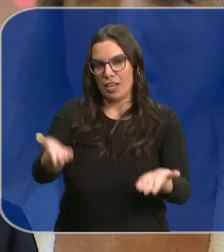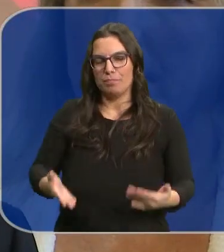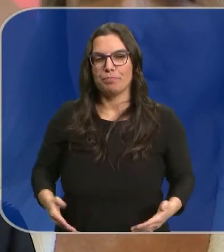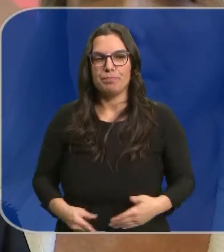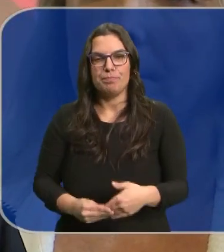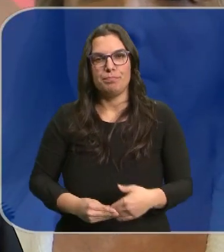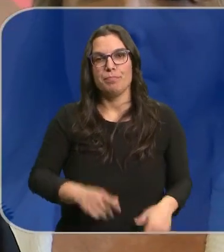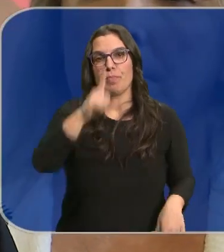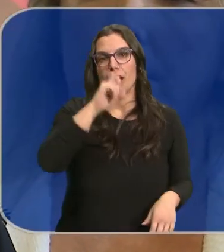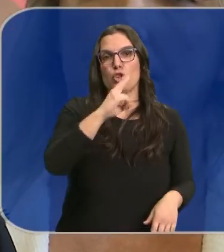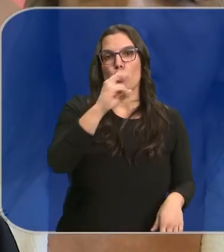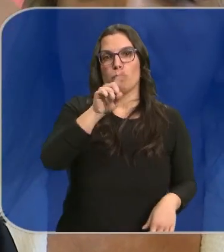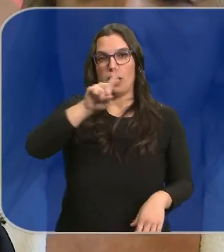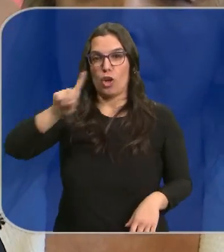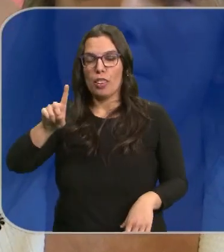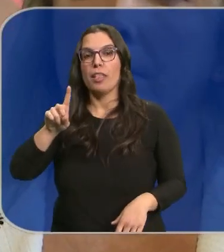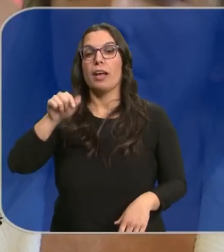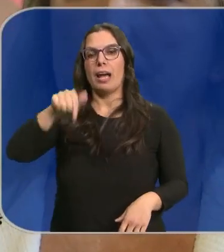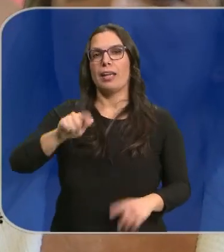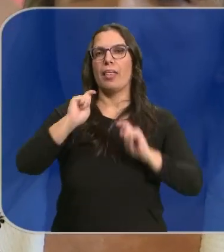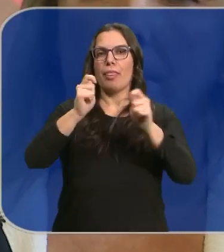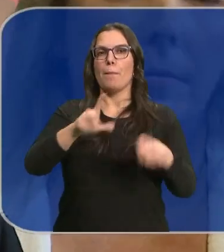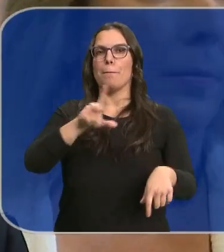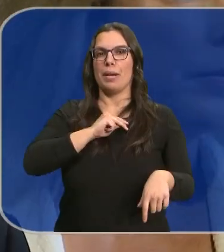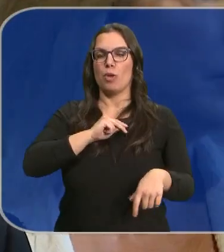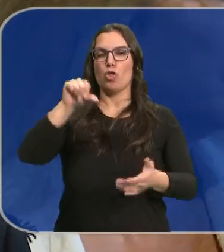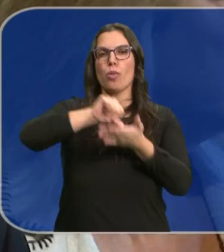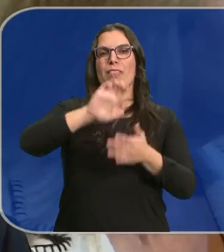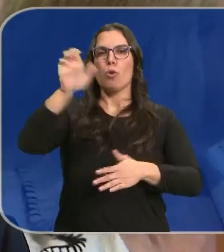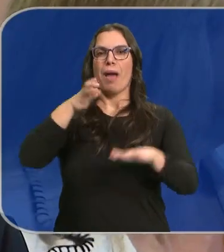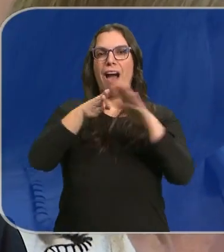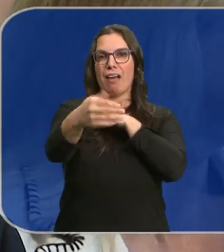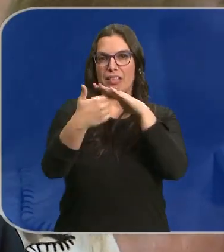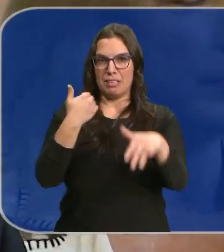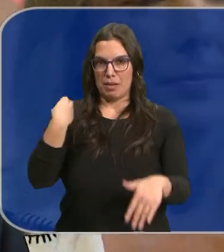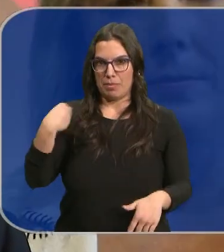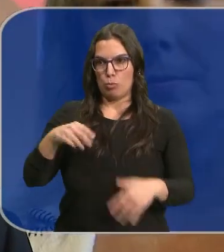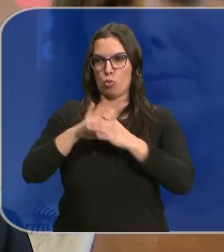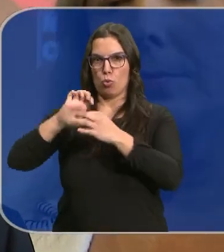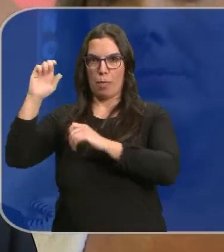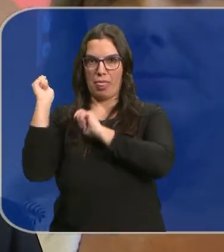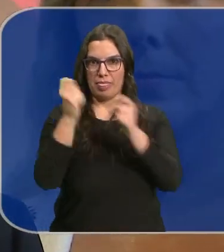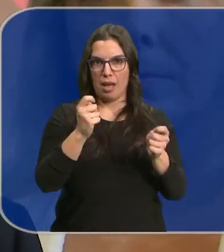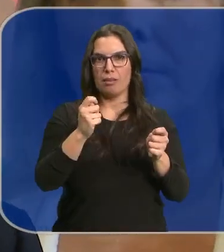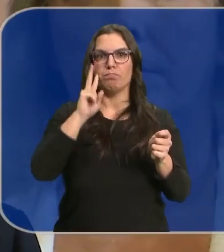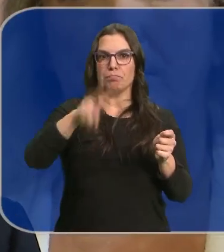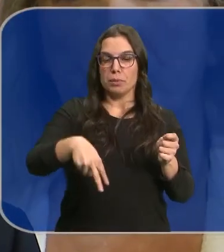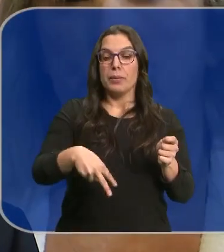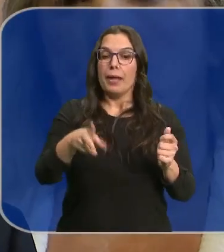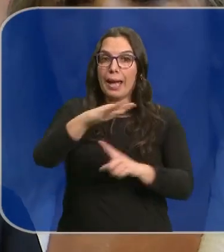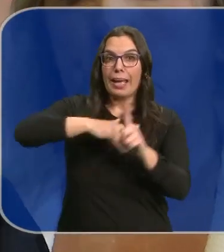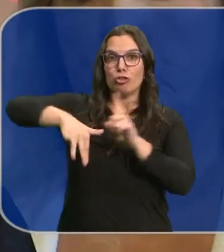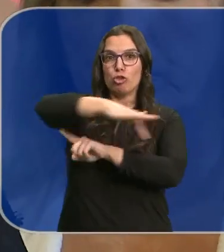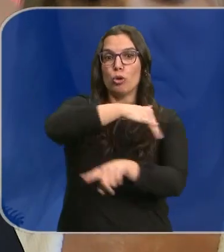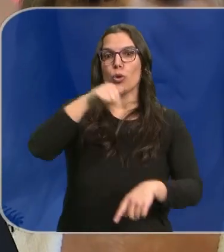En 2011 consiguió el premio de la Ciudad Europea Accesible, ¿no?, que concede la Unión Europea, y en un entorno que, bueno,